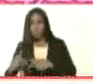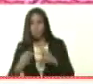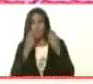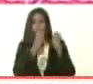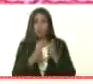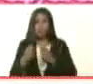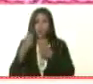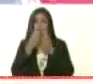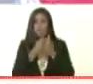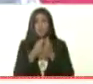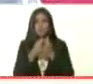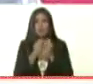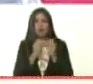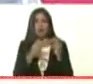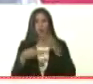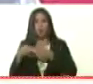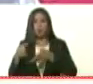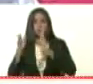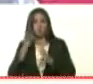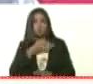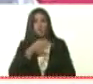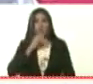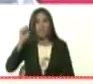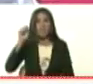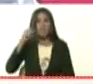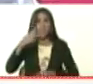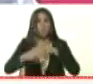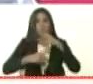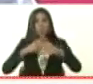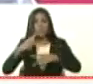económicas y de construcción del socialismo productivo,